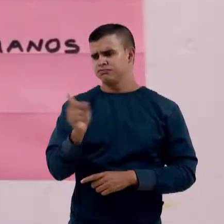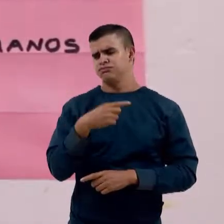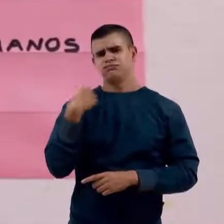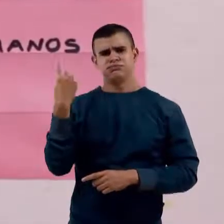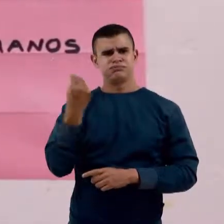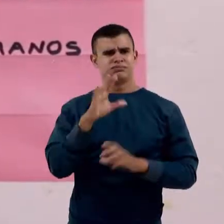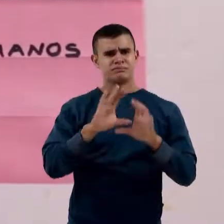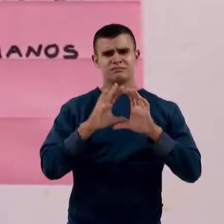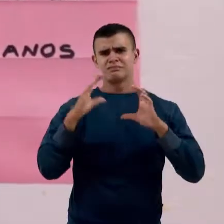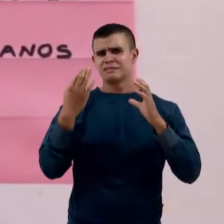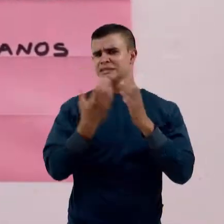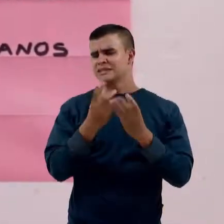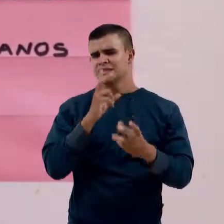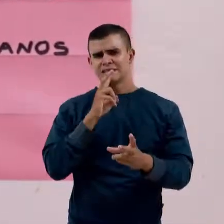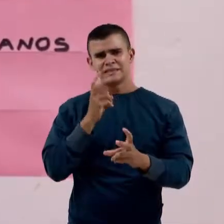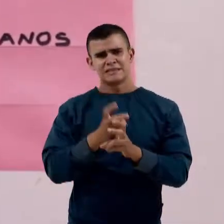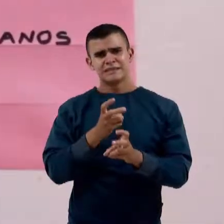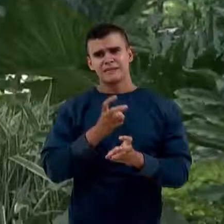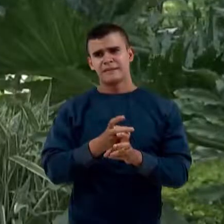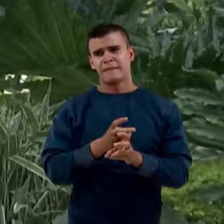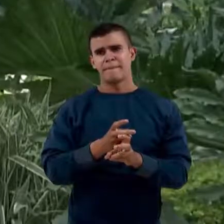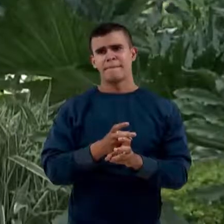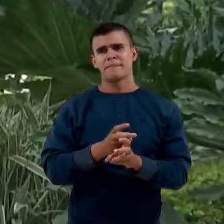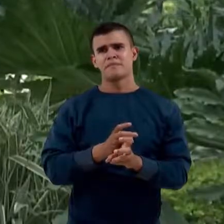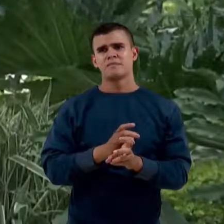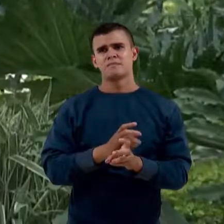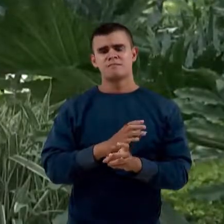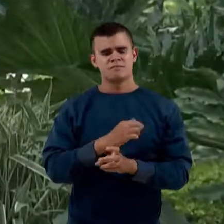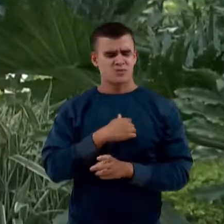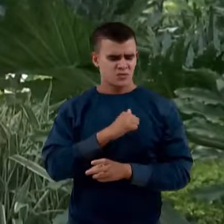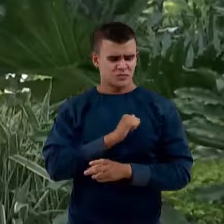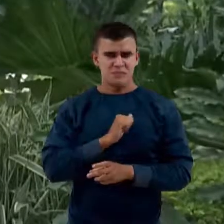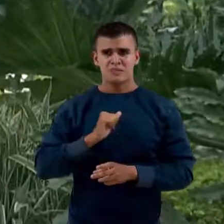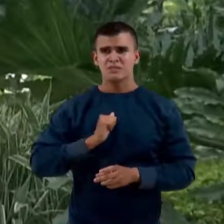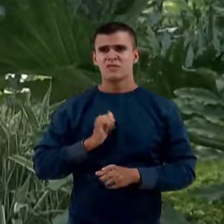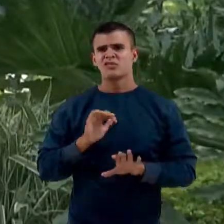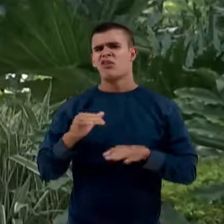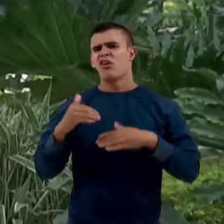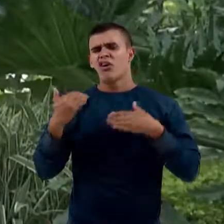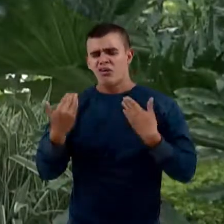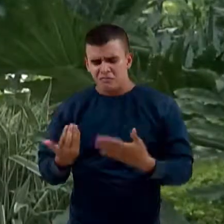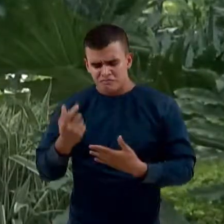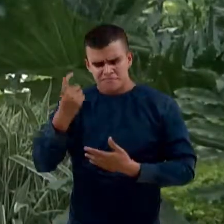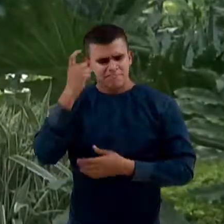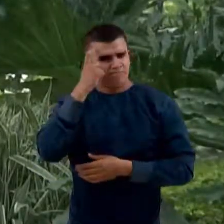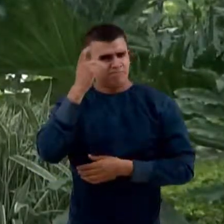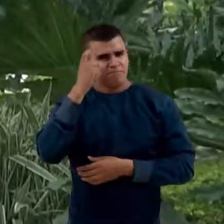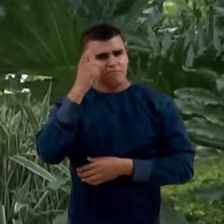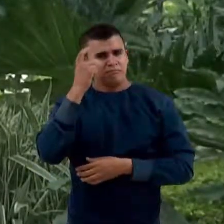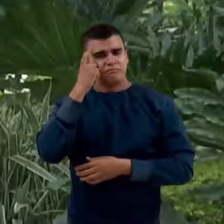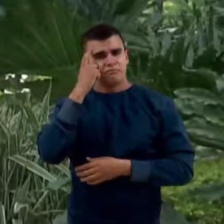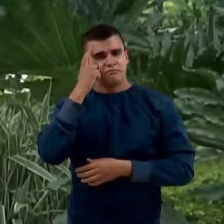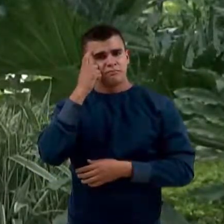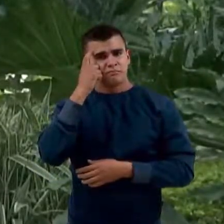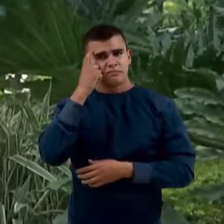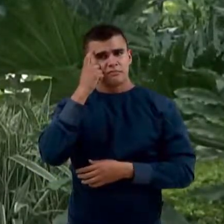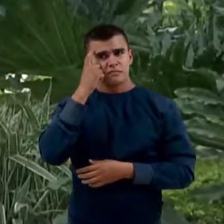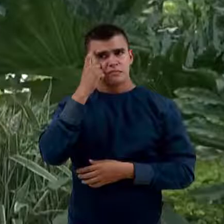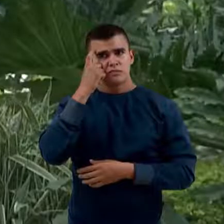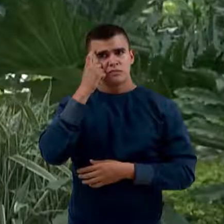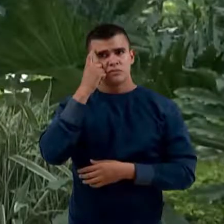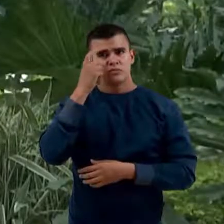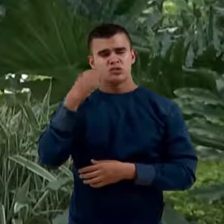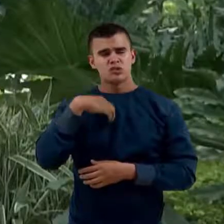el planeta hay esa búsqueda, ¿no? O sea, el cómo podemos volver a redefinir